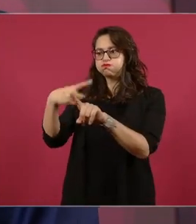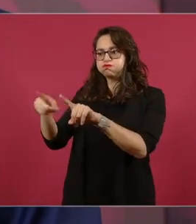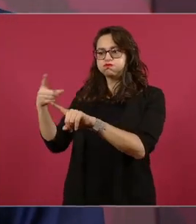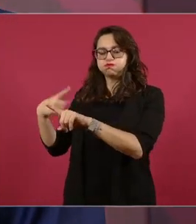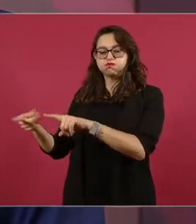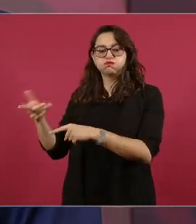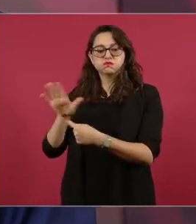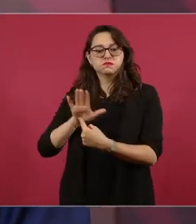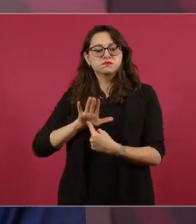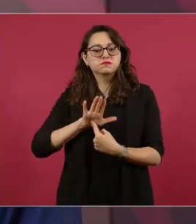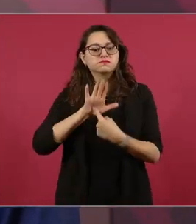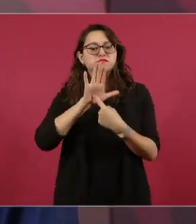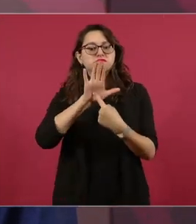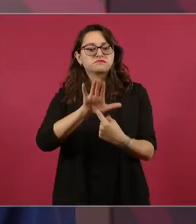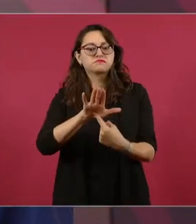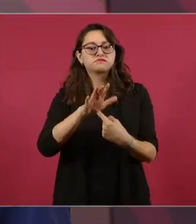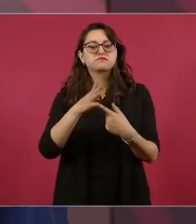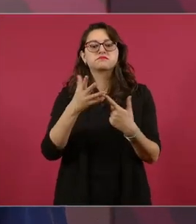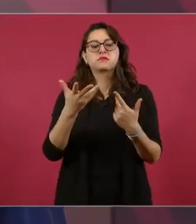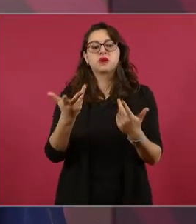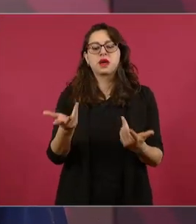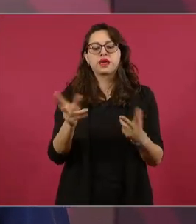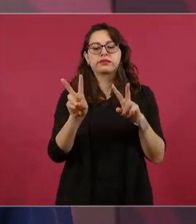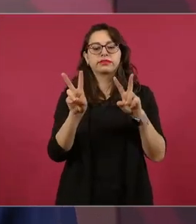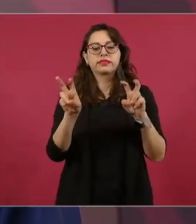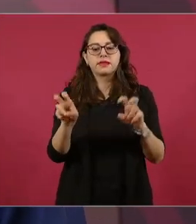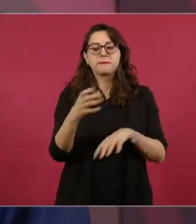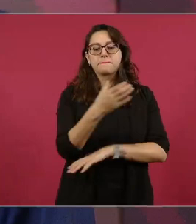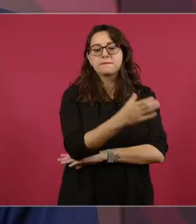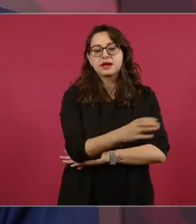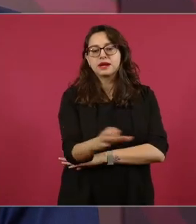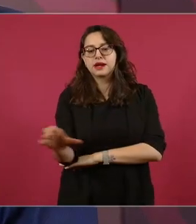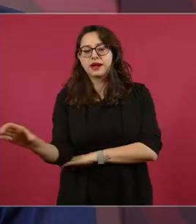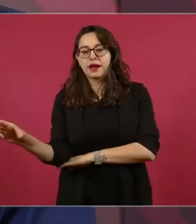la construcción de distritos de riego